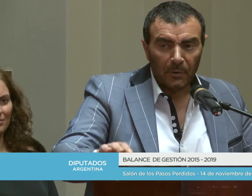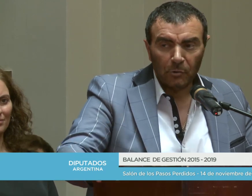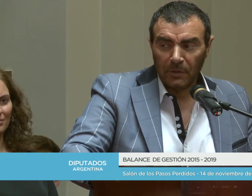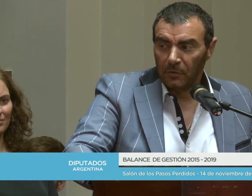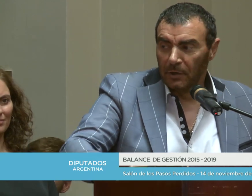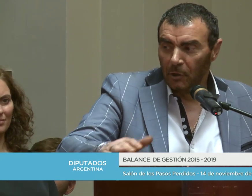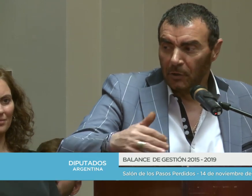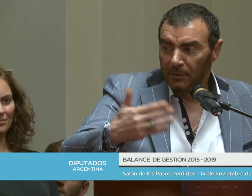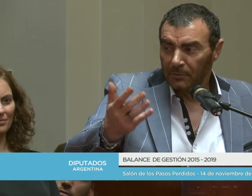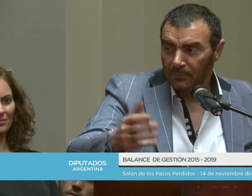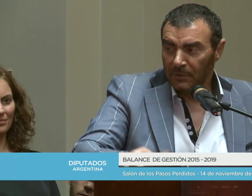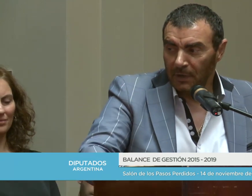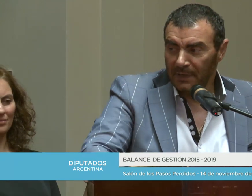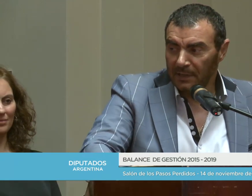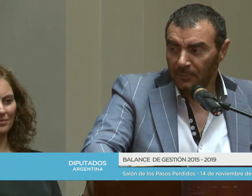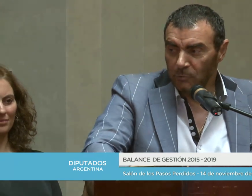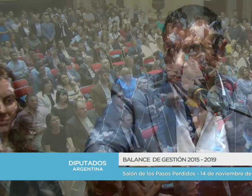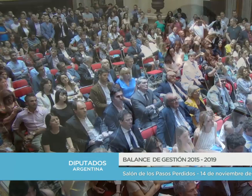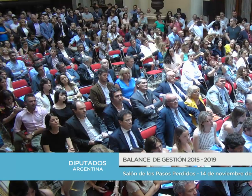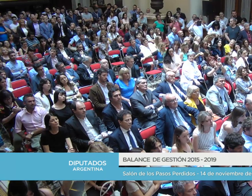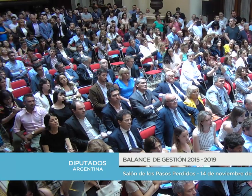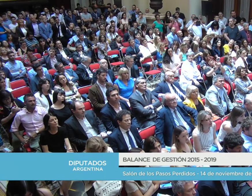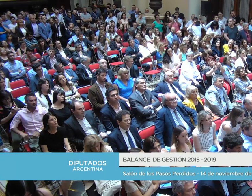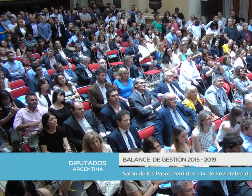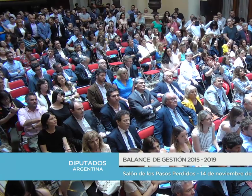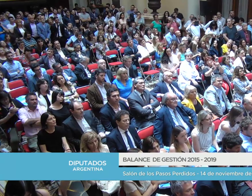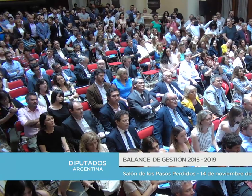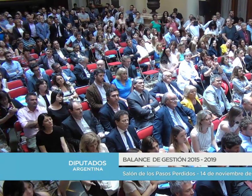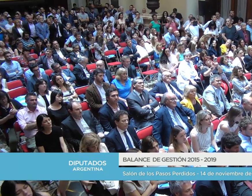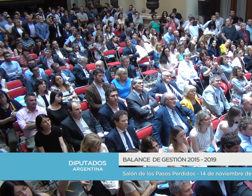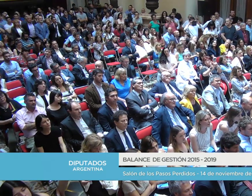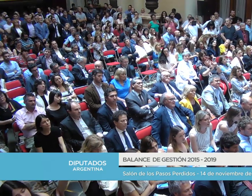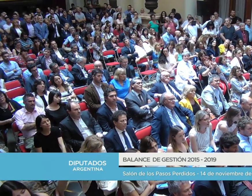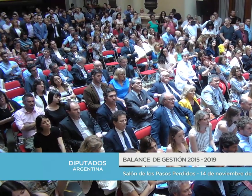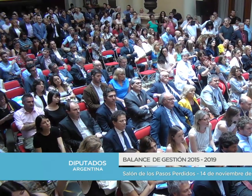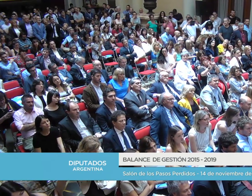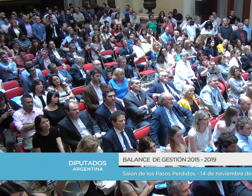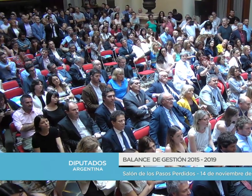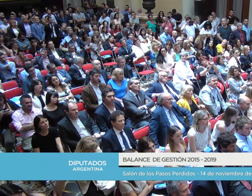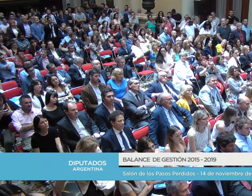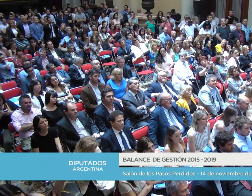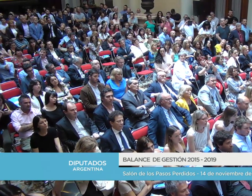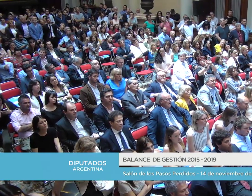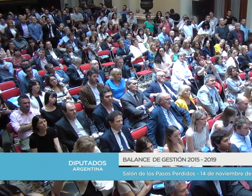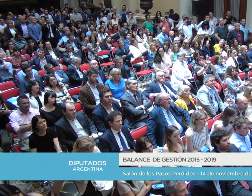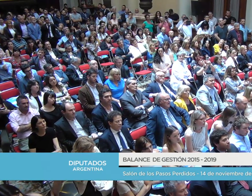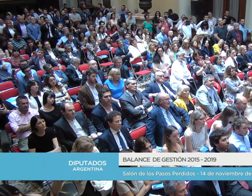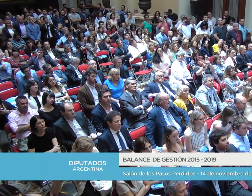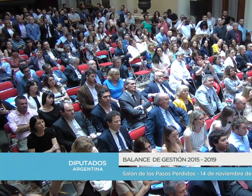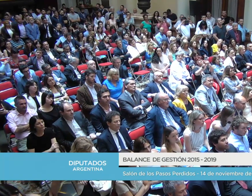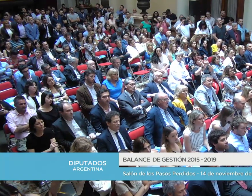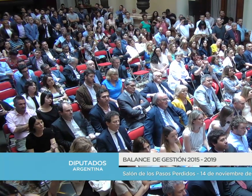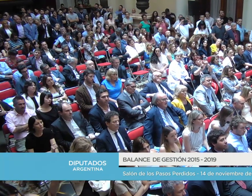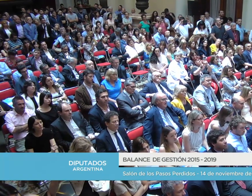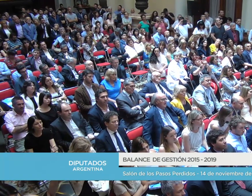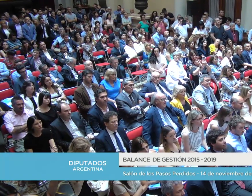A lo mejor si lo digo, meto la pata desde el punto de vista político, pero se hizo mucho y mucho a favor de los trabajadores, muchísimo a favor